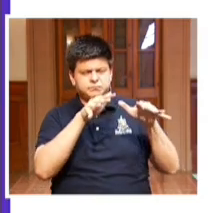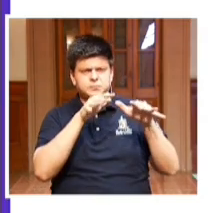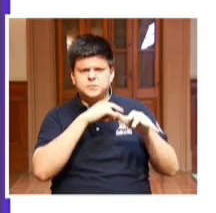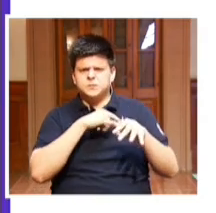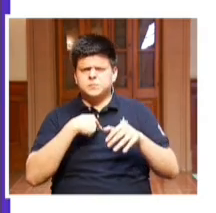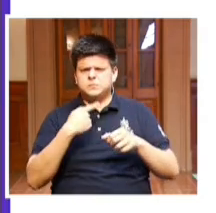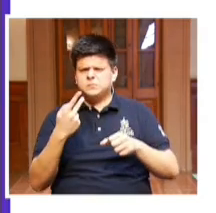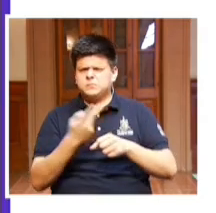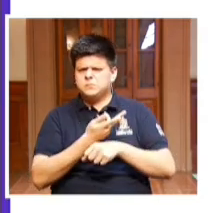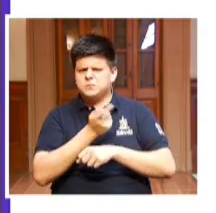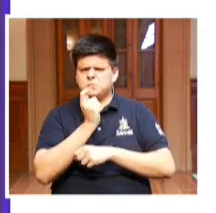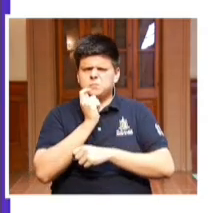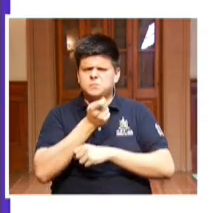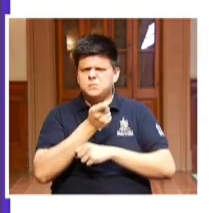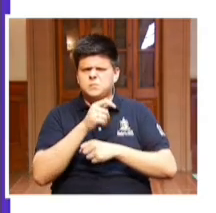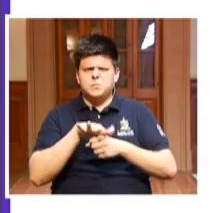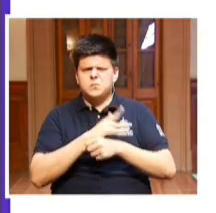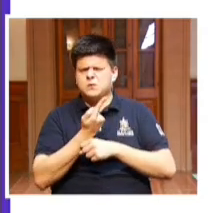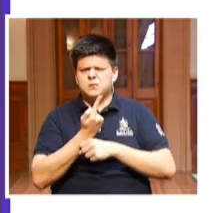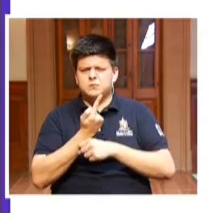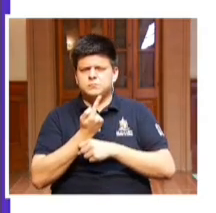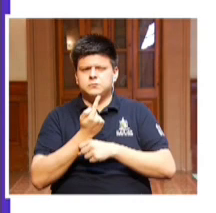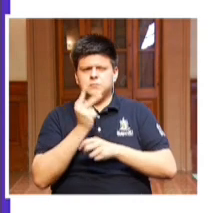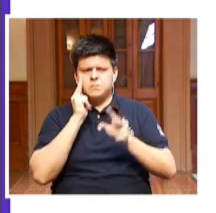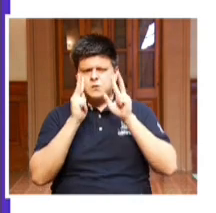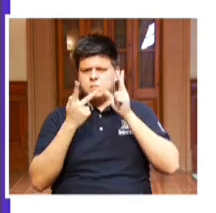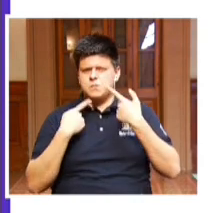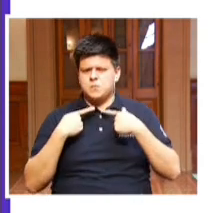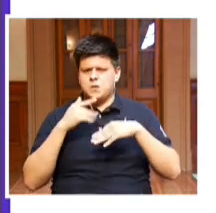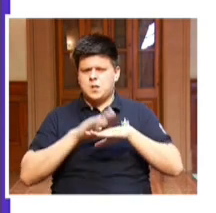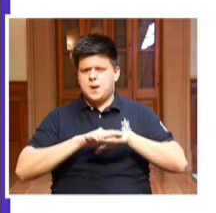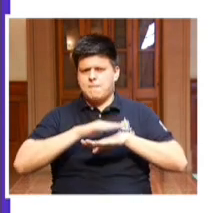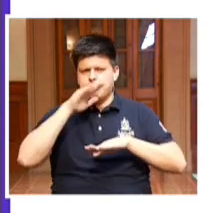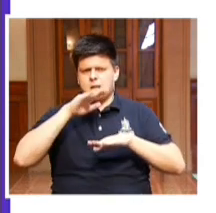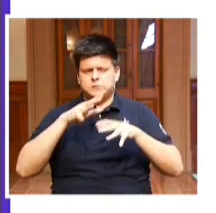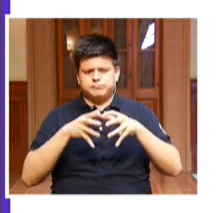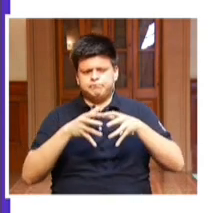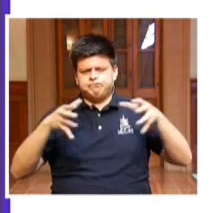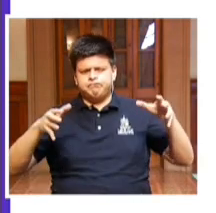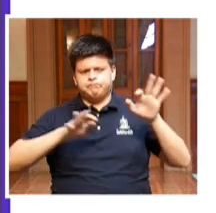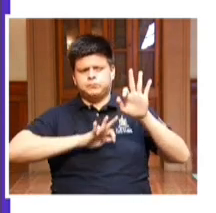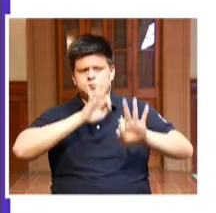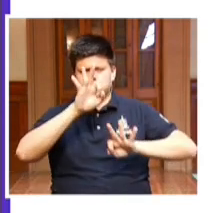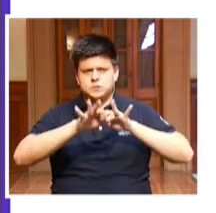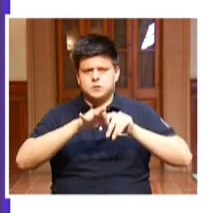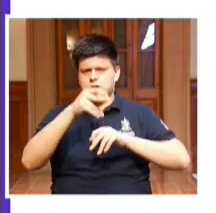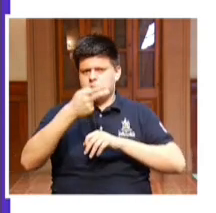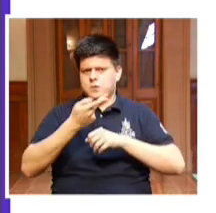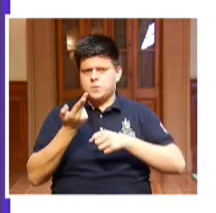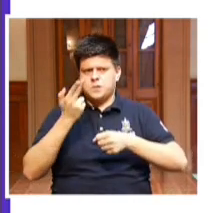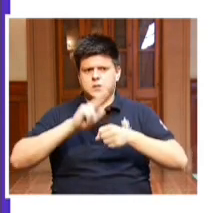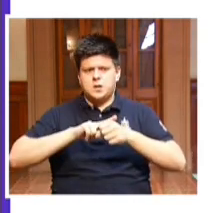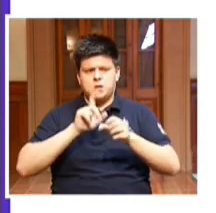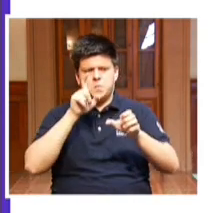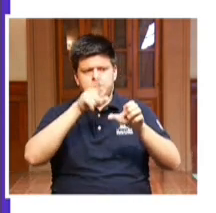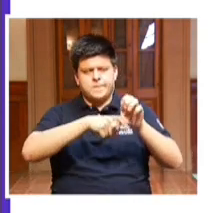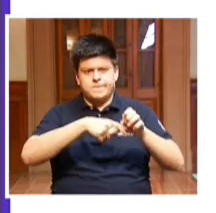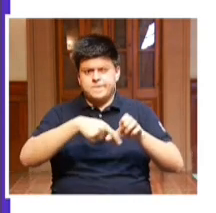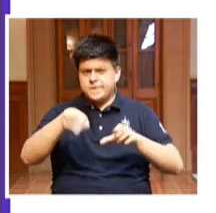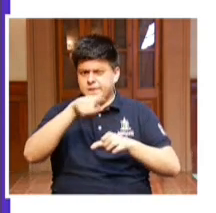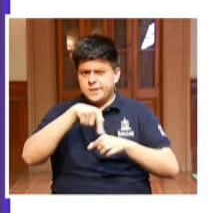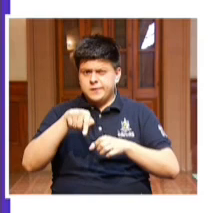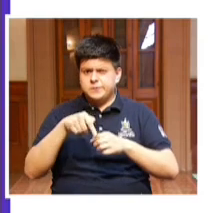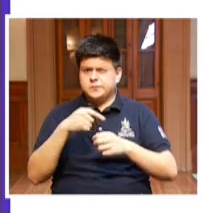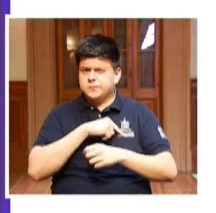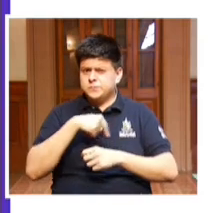porque es la institución que más pacientes atiende, que más población atiende en el estado. Y vemos